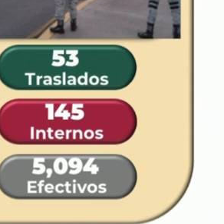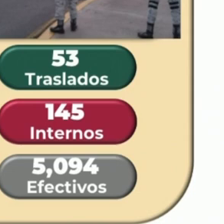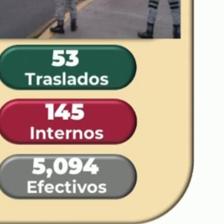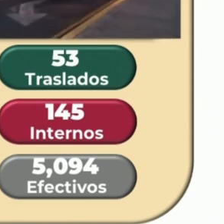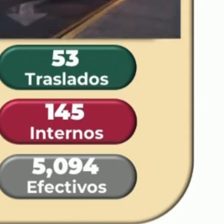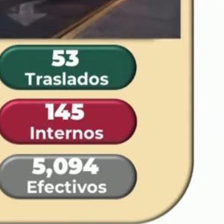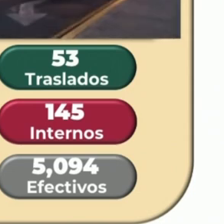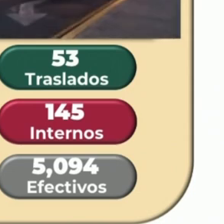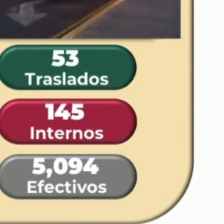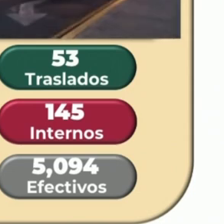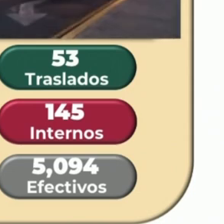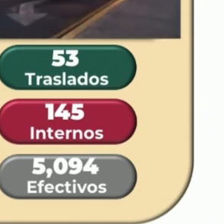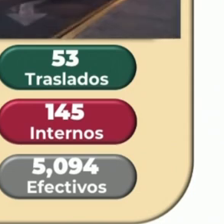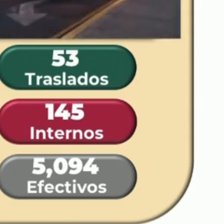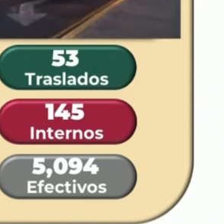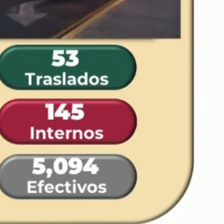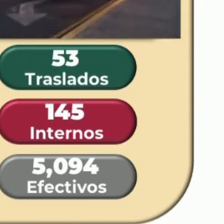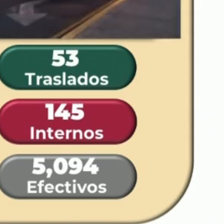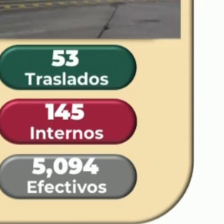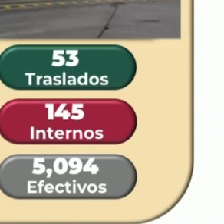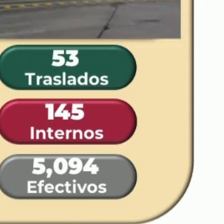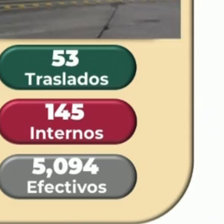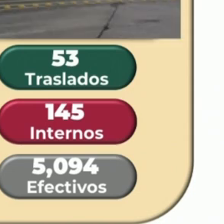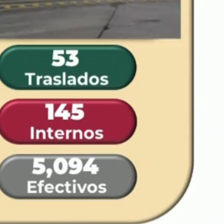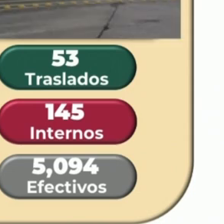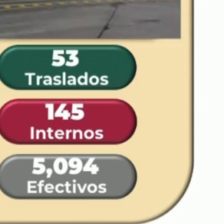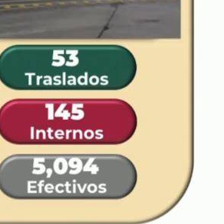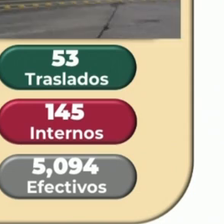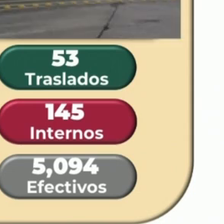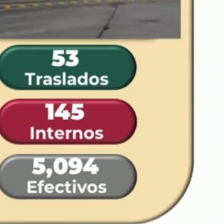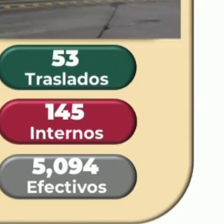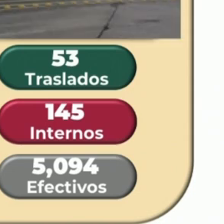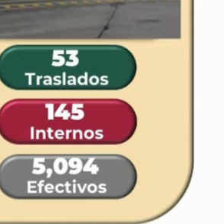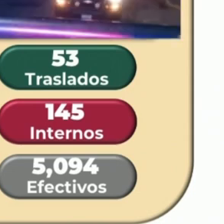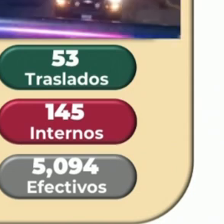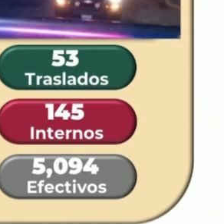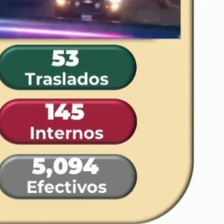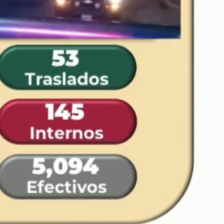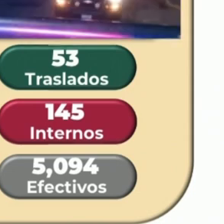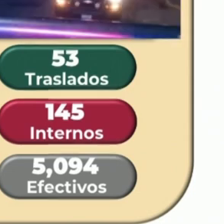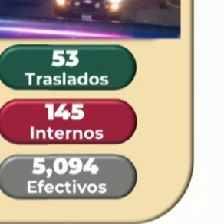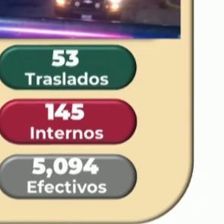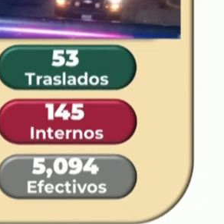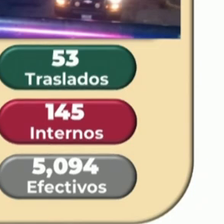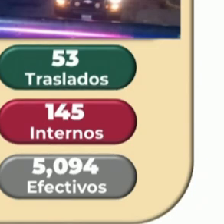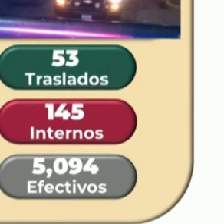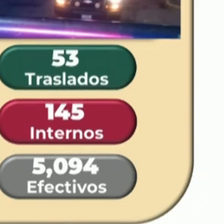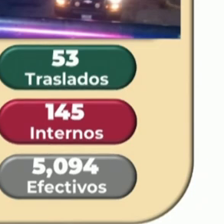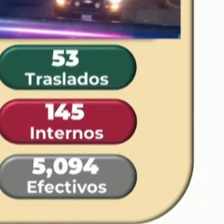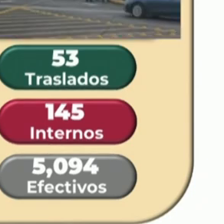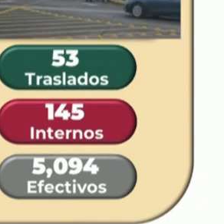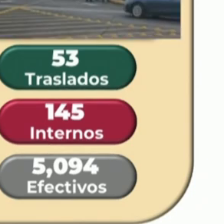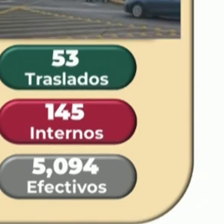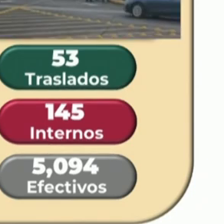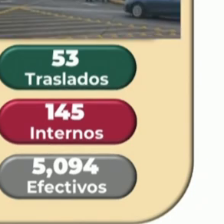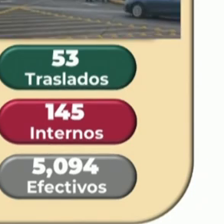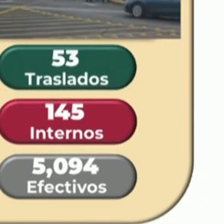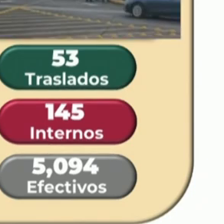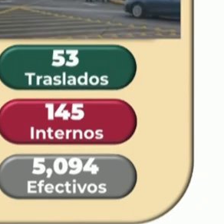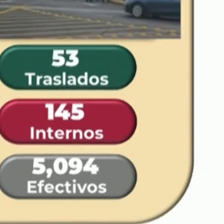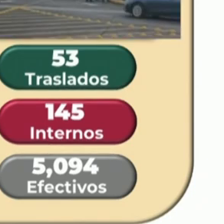234.727.31 toneladas de fertilizante trasladado. En reclusorios también participó